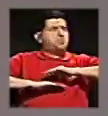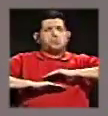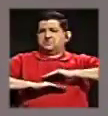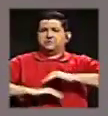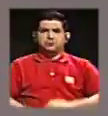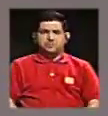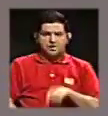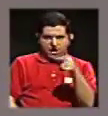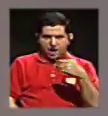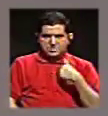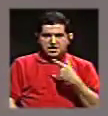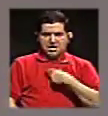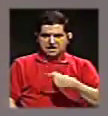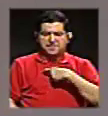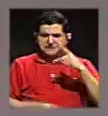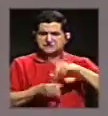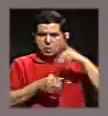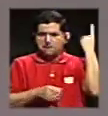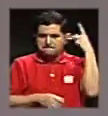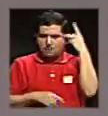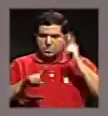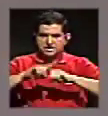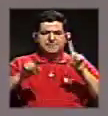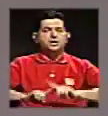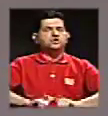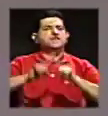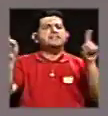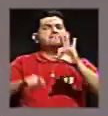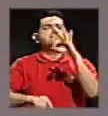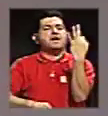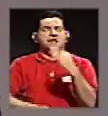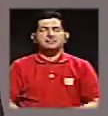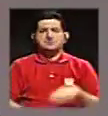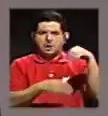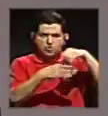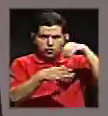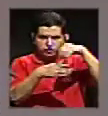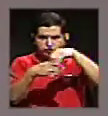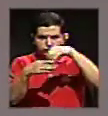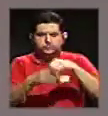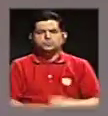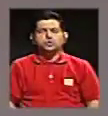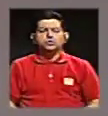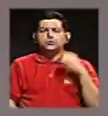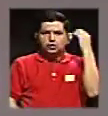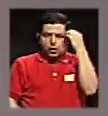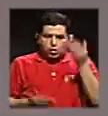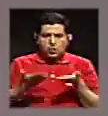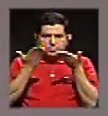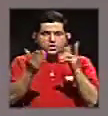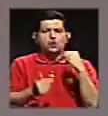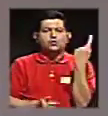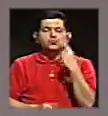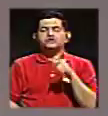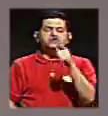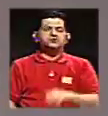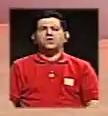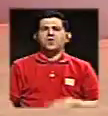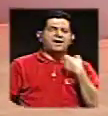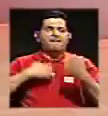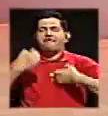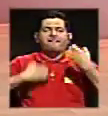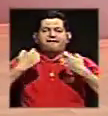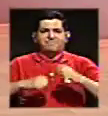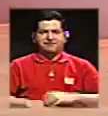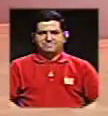tienen ganas de participar en política pero de forma diferente aportando dando sus opiniones y no solamente con entusiasmo porque